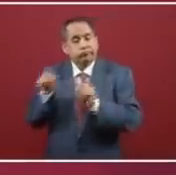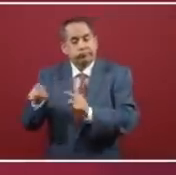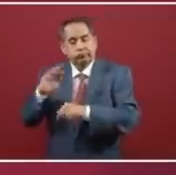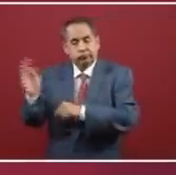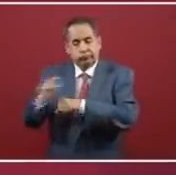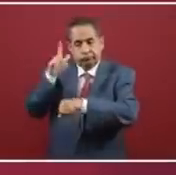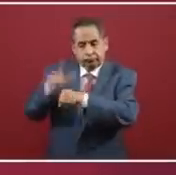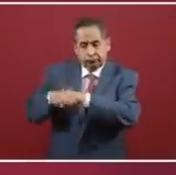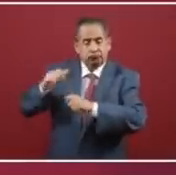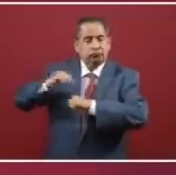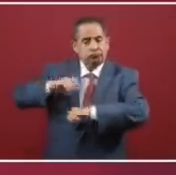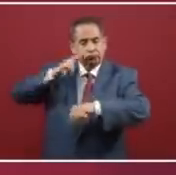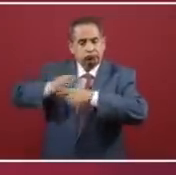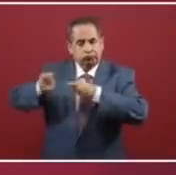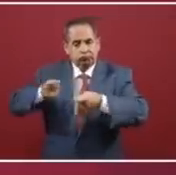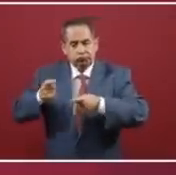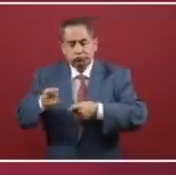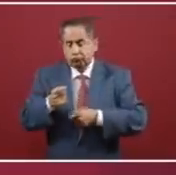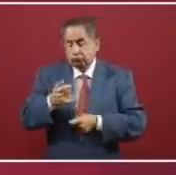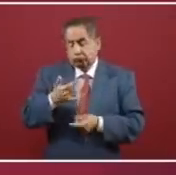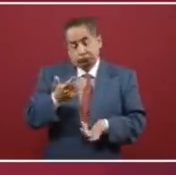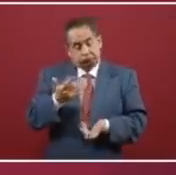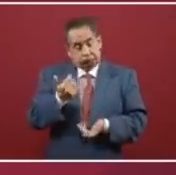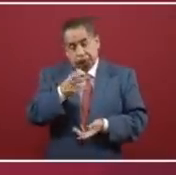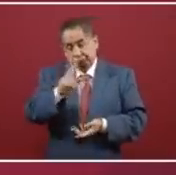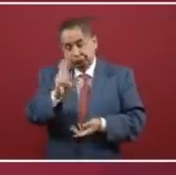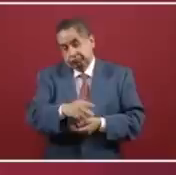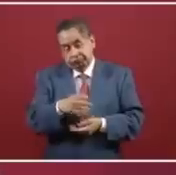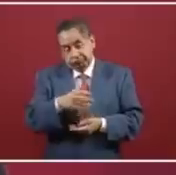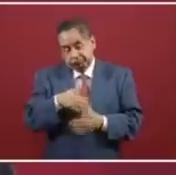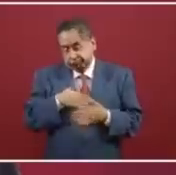federal y la verdad